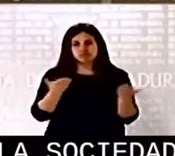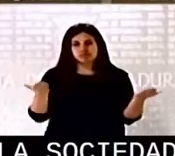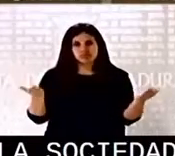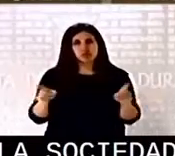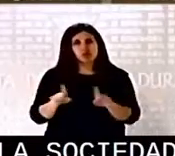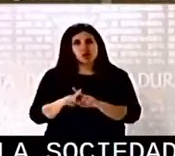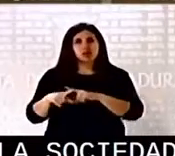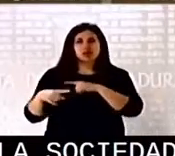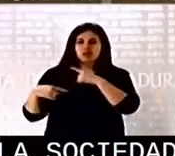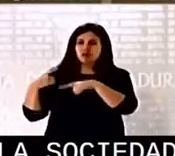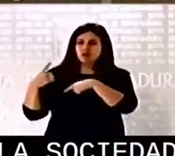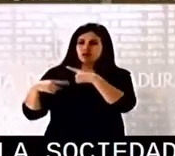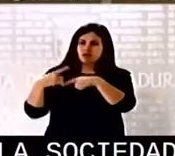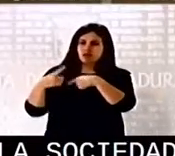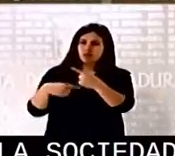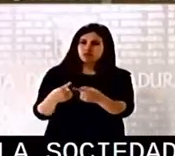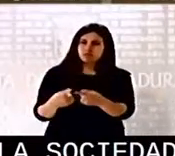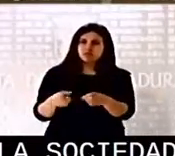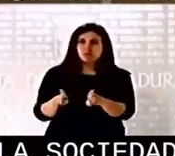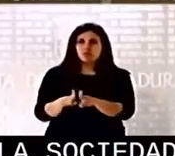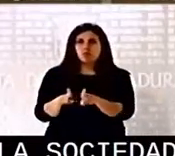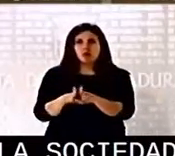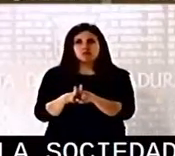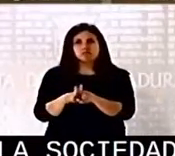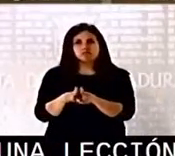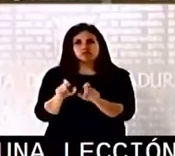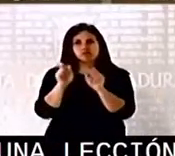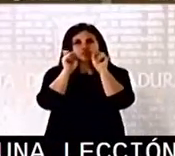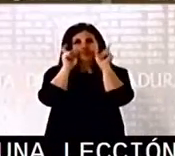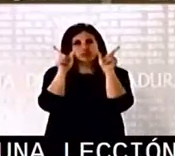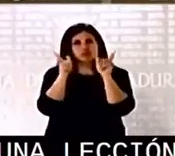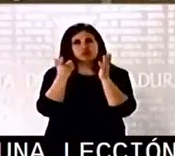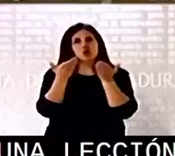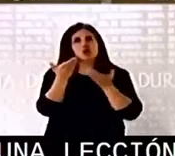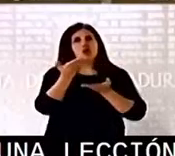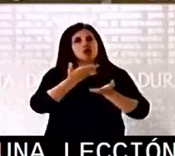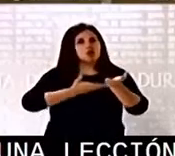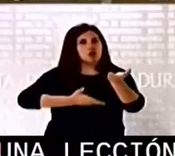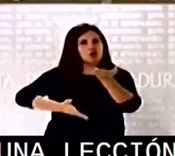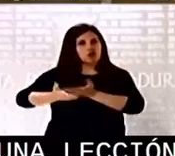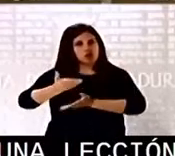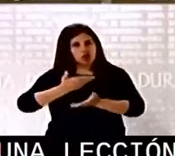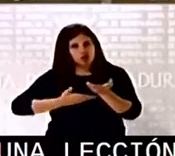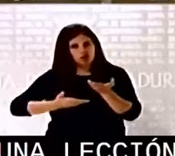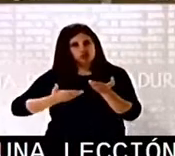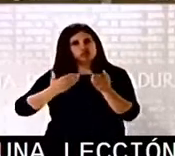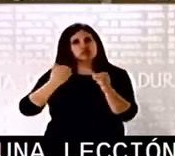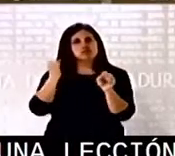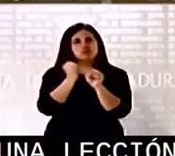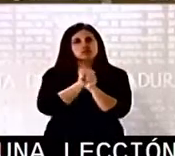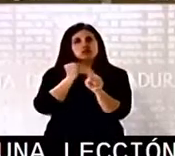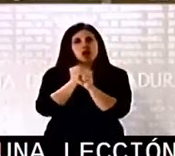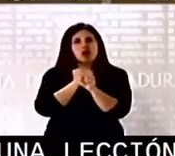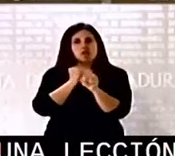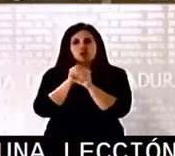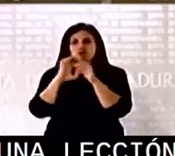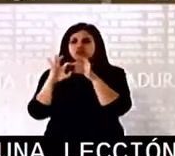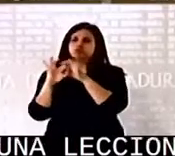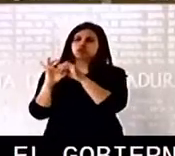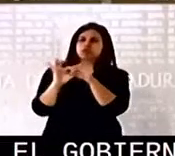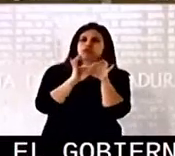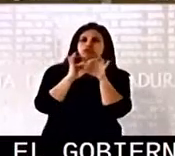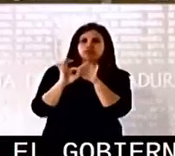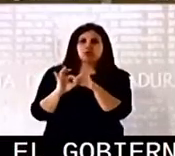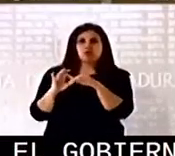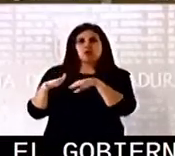nos sigue dando una lección de colaboración, de trabajo conjunto con el Gobierno de la Junta de